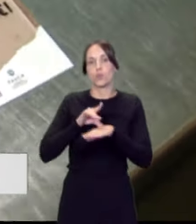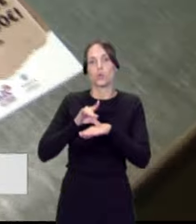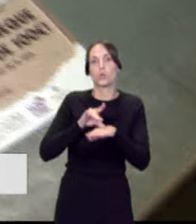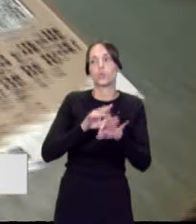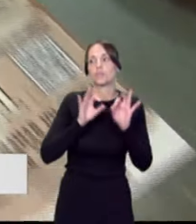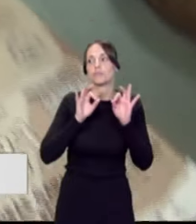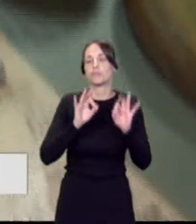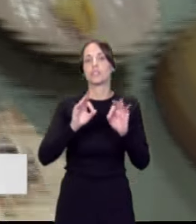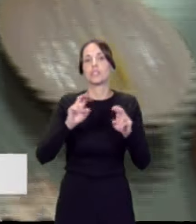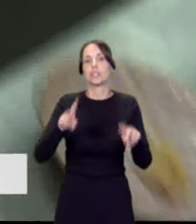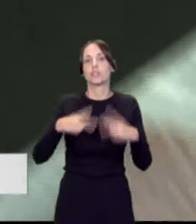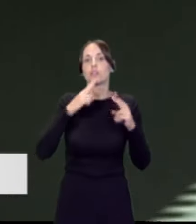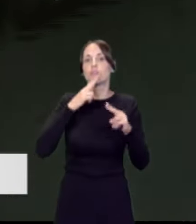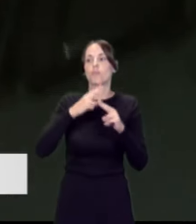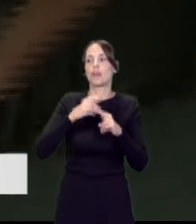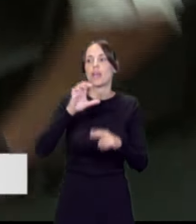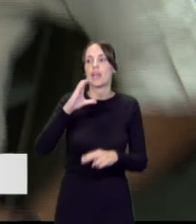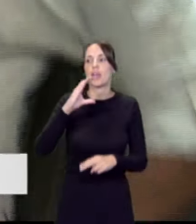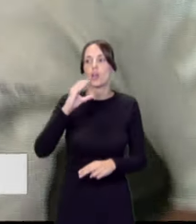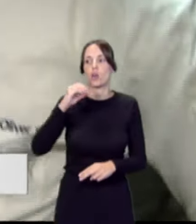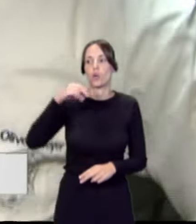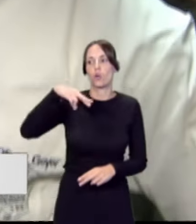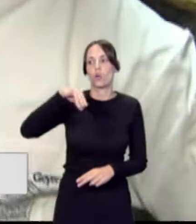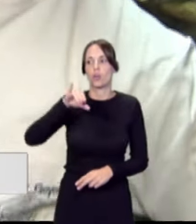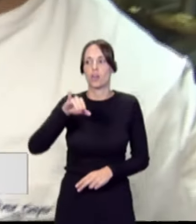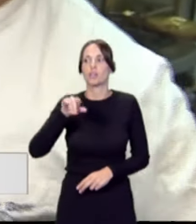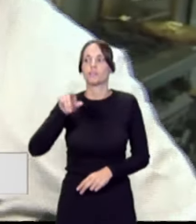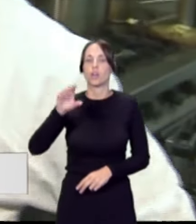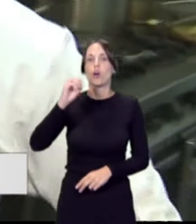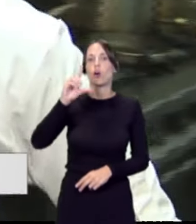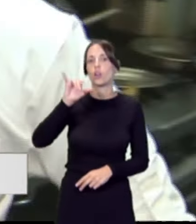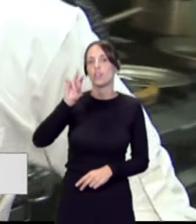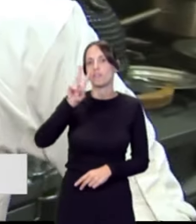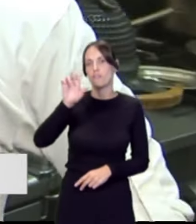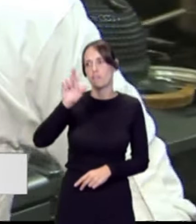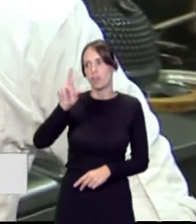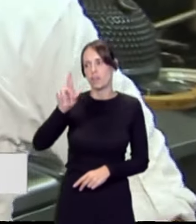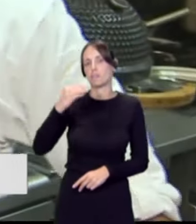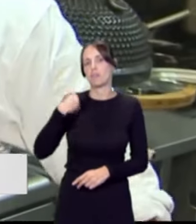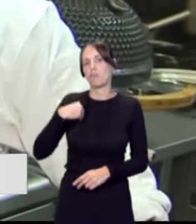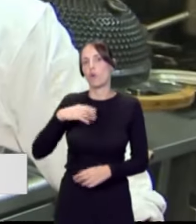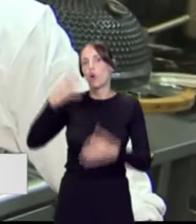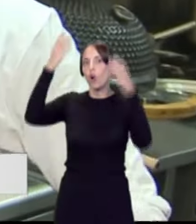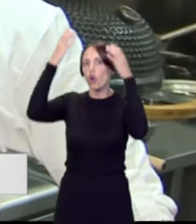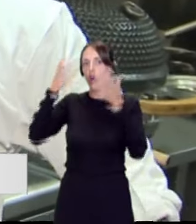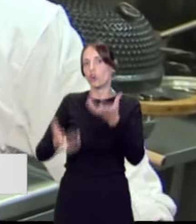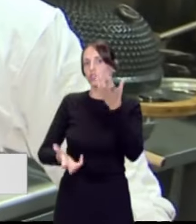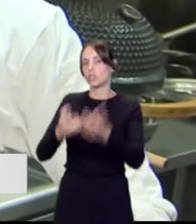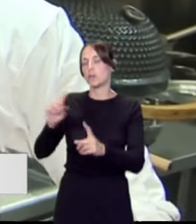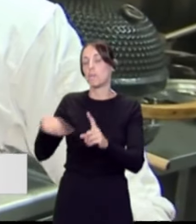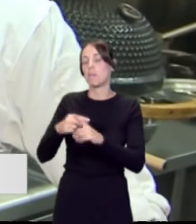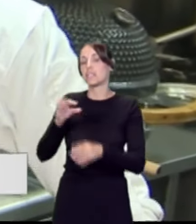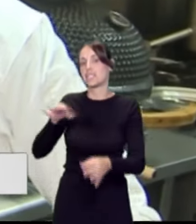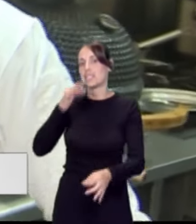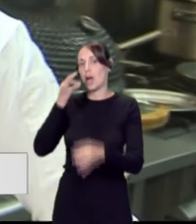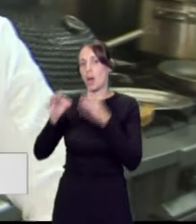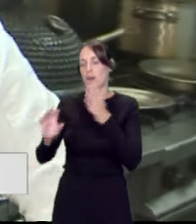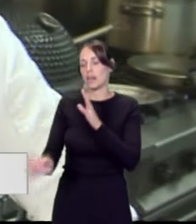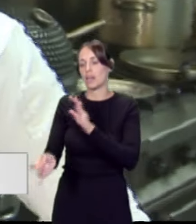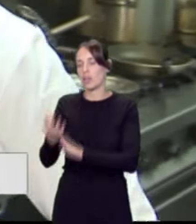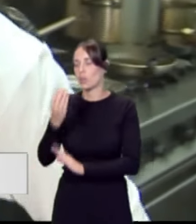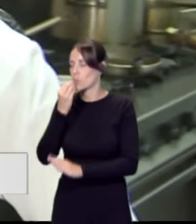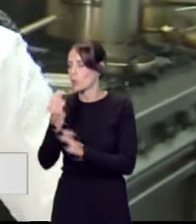Coni en Bajamar. Nos encontramos con Oliver, su propietario, sí, cocinero y creador de esta tapa. Buenos días. Buenos días,